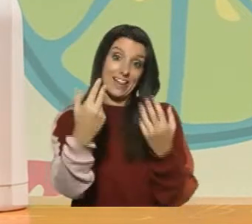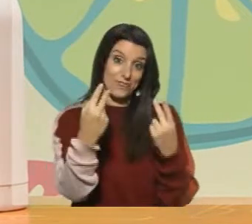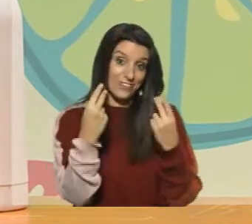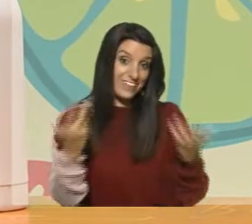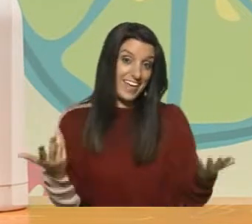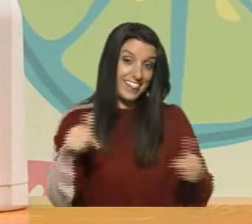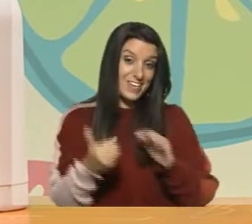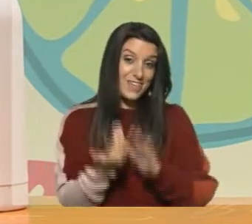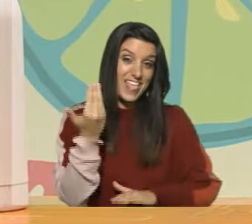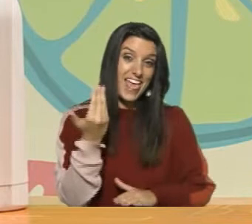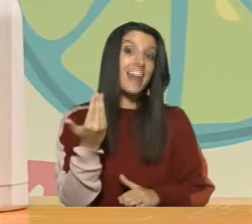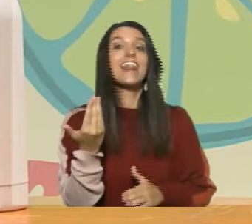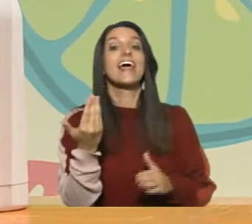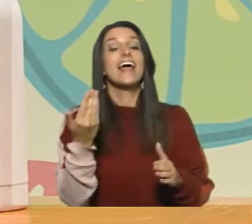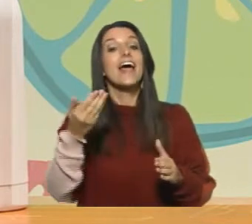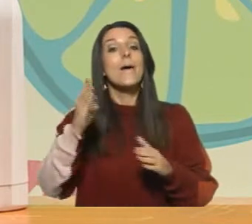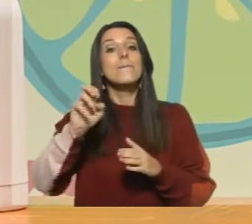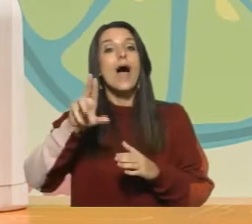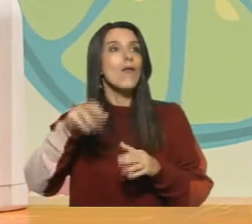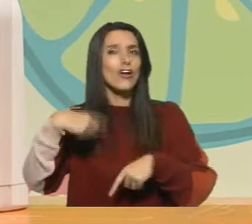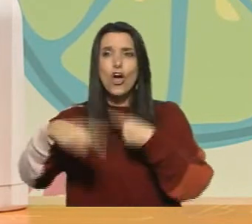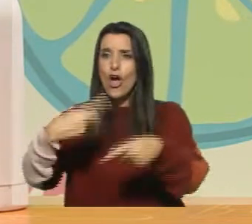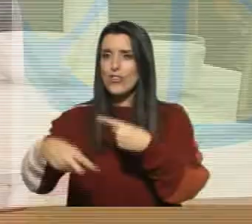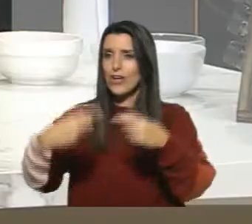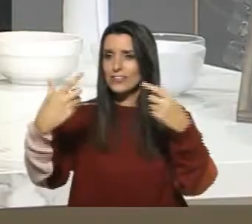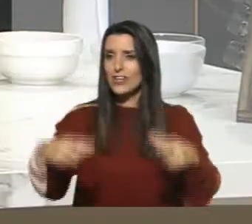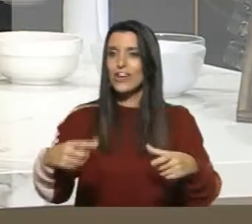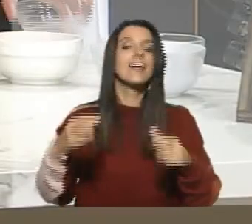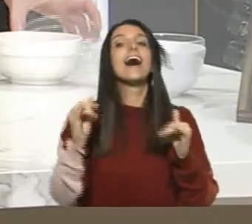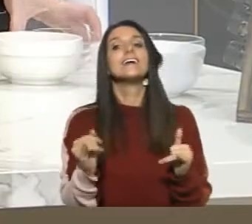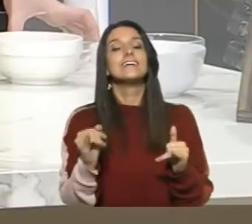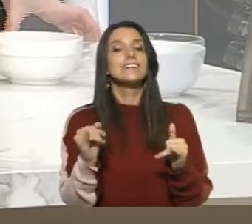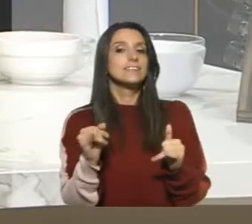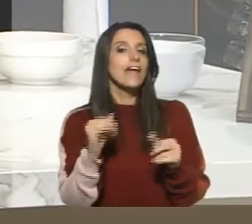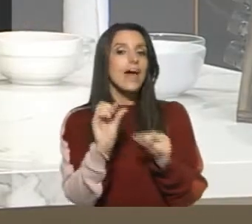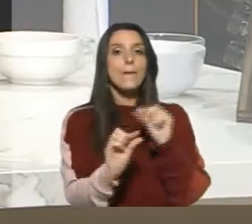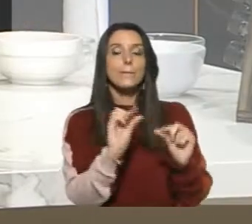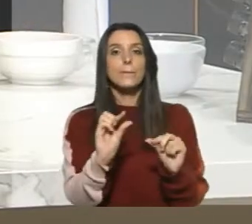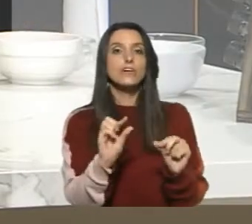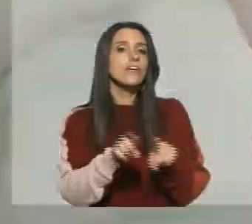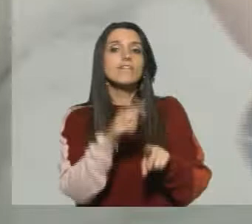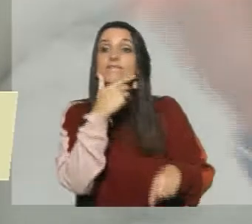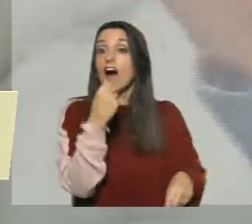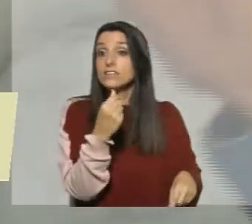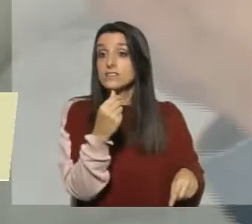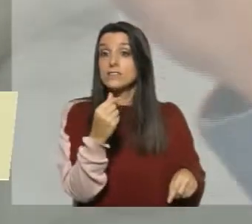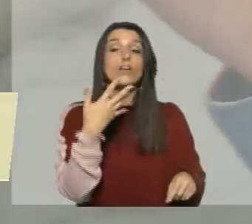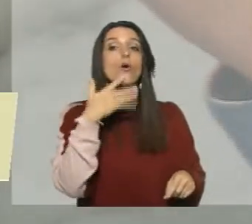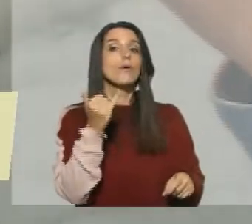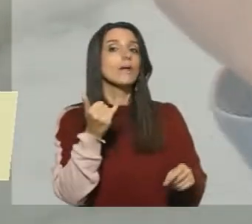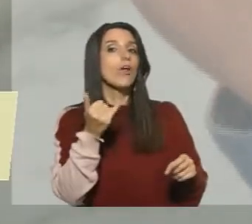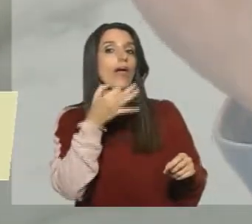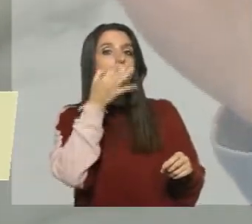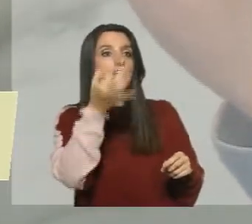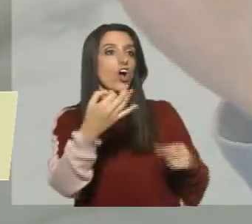en esta mañana, ¿eh? Mientras que Paulita sigue full con la torta. Sí, claro. Tenés que ir haciéndolo como paso a paso. Es como re fácil de hacer. Siempre te digo, hay